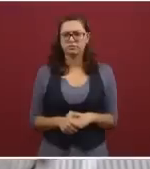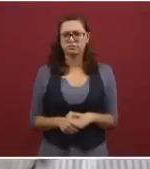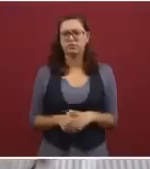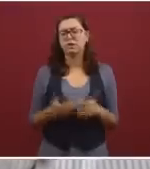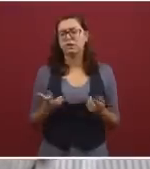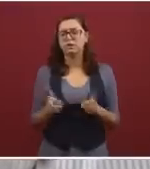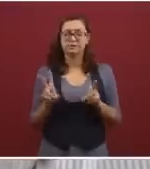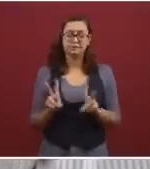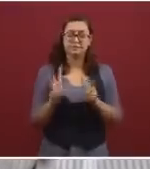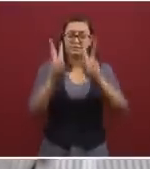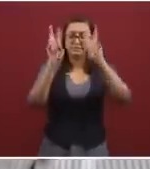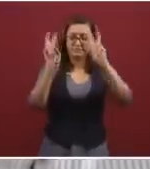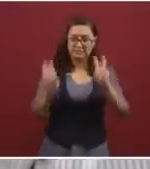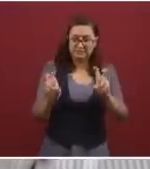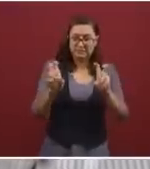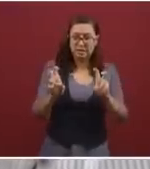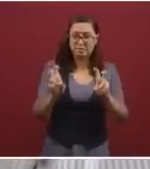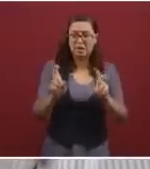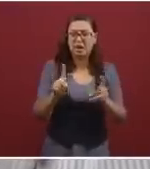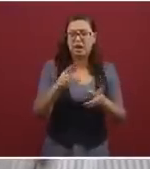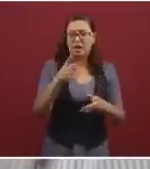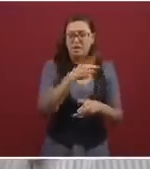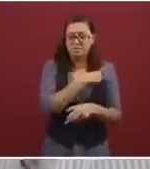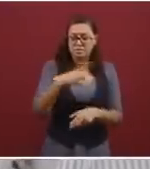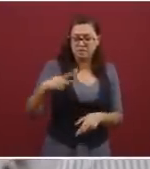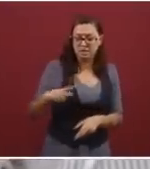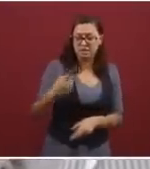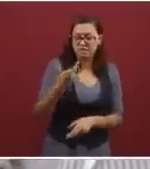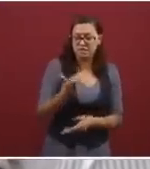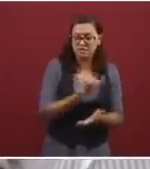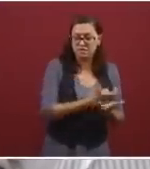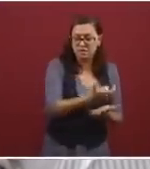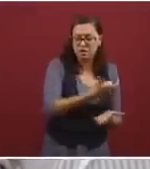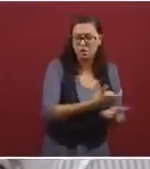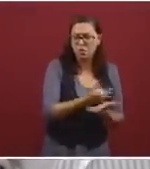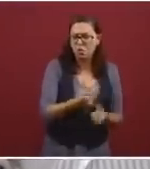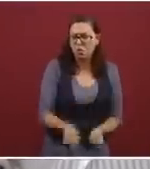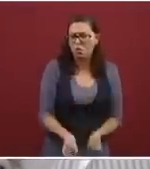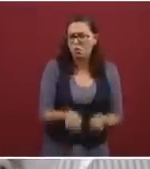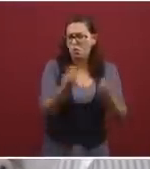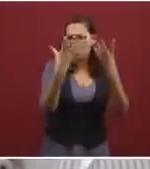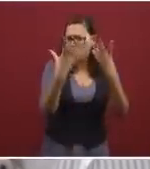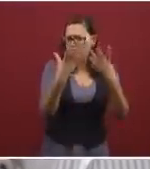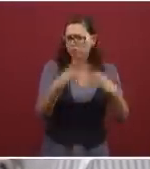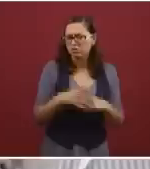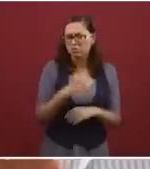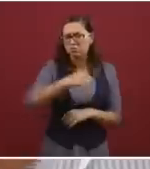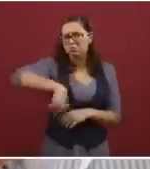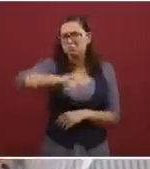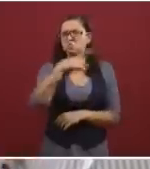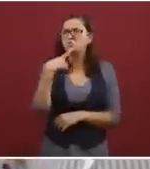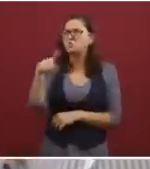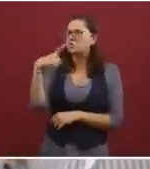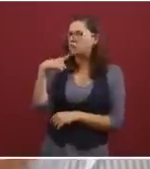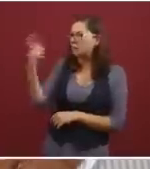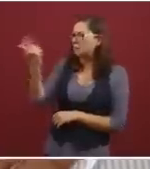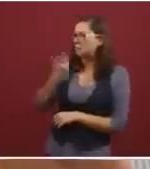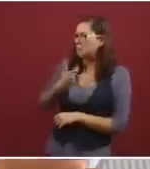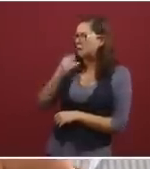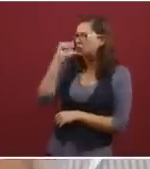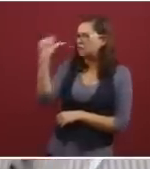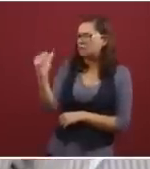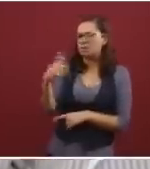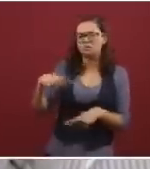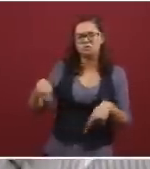proveedores, a cuánto asciende, porque ellos se quejan de que están bloqueados, pero que están en la mejor disposición de que nada más se les pague